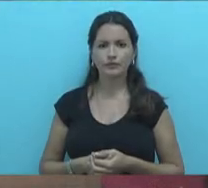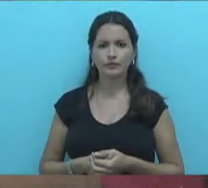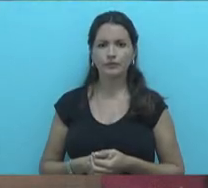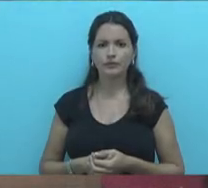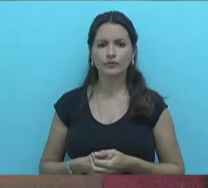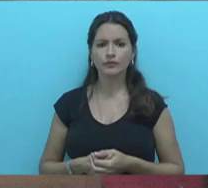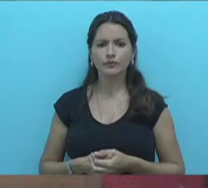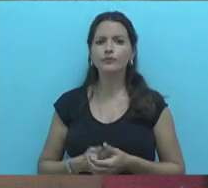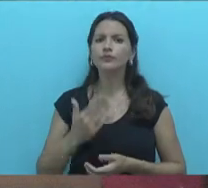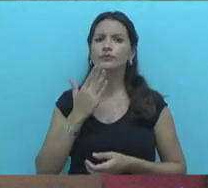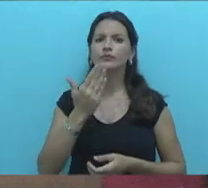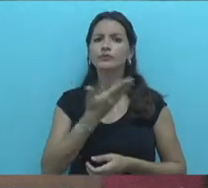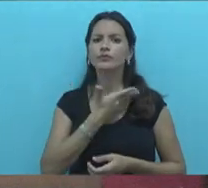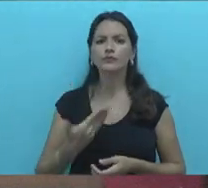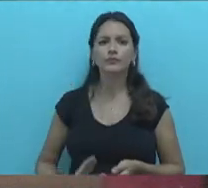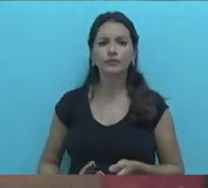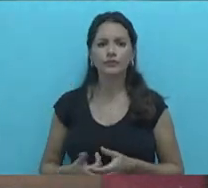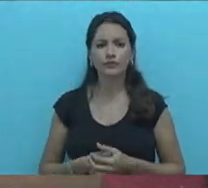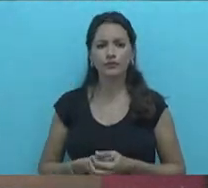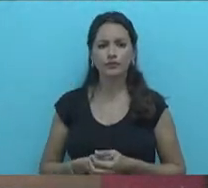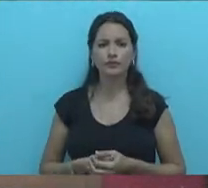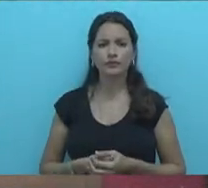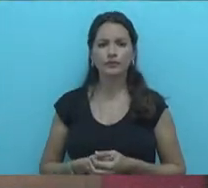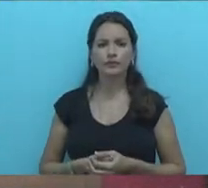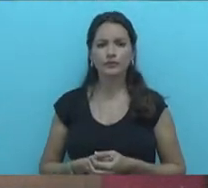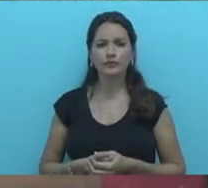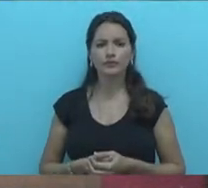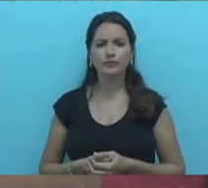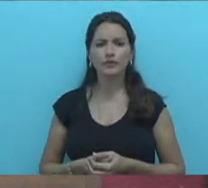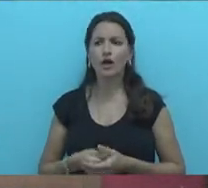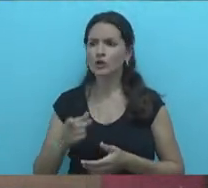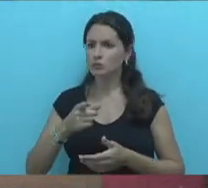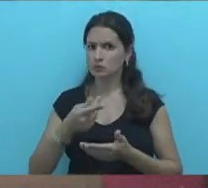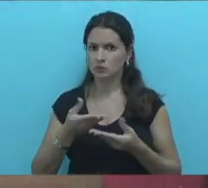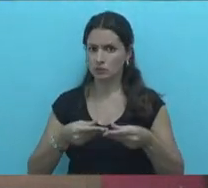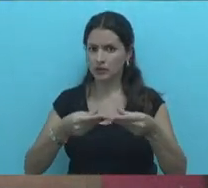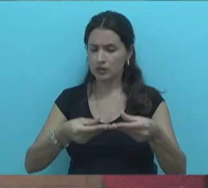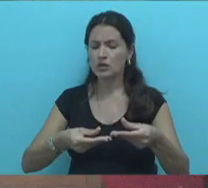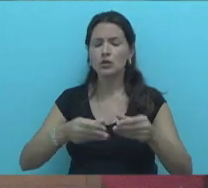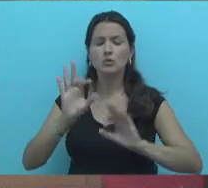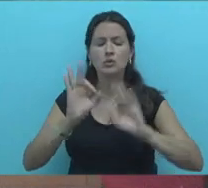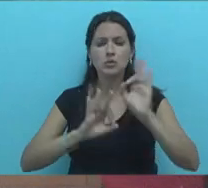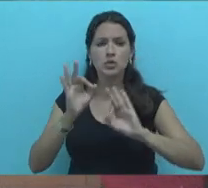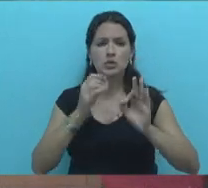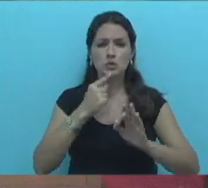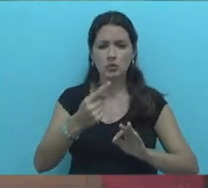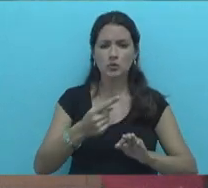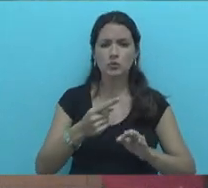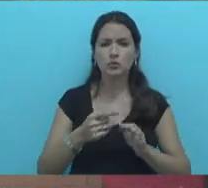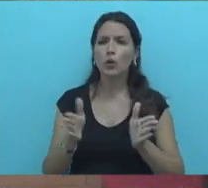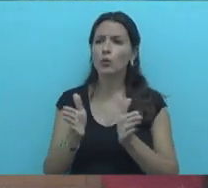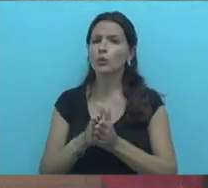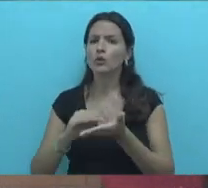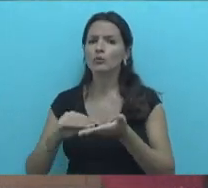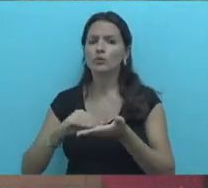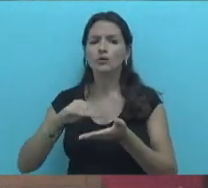efectos de presentar un proyecto de resolución que me acompañan el diputado Maccheroni, Galdiano,